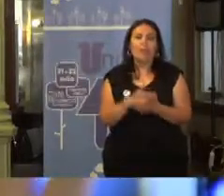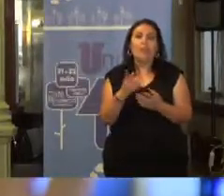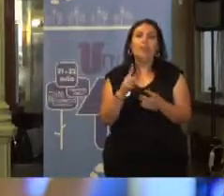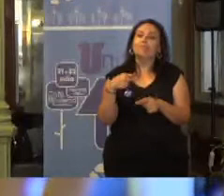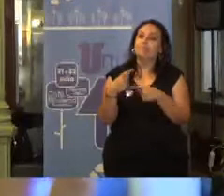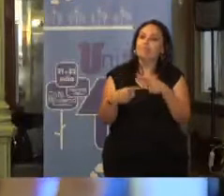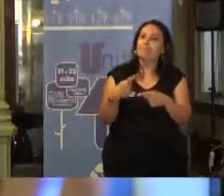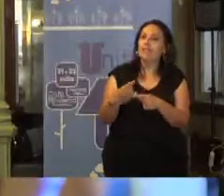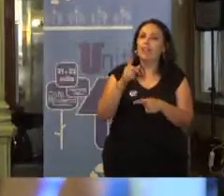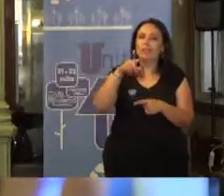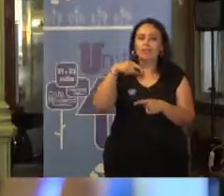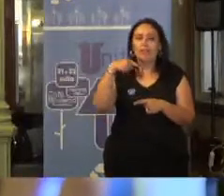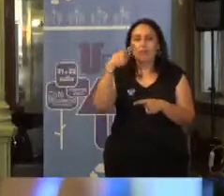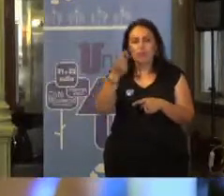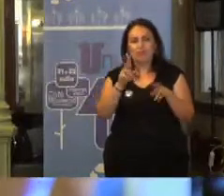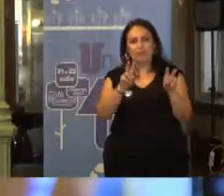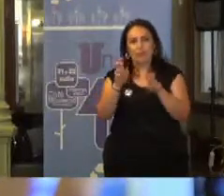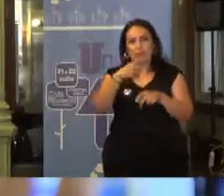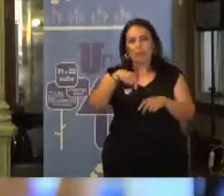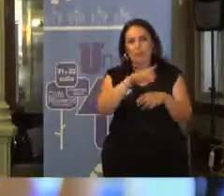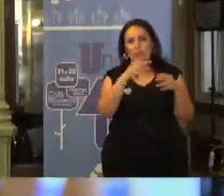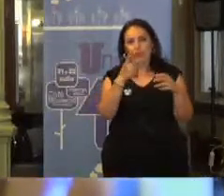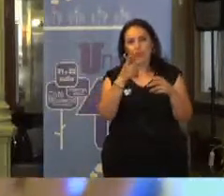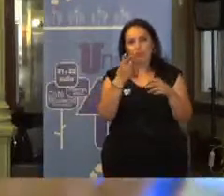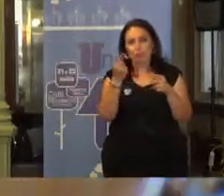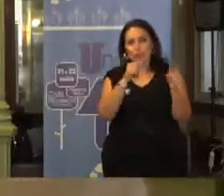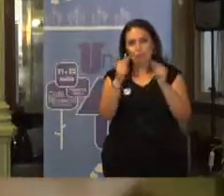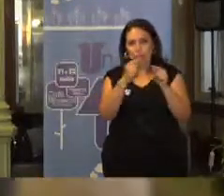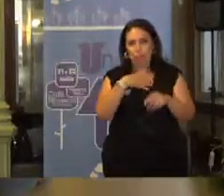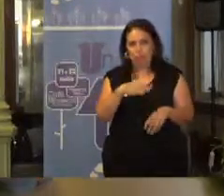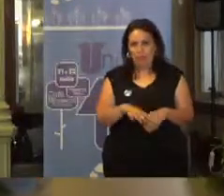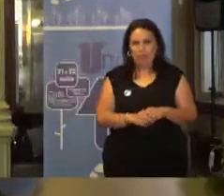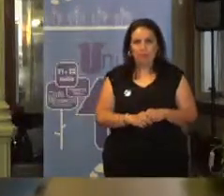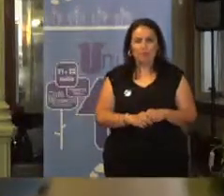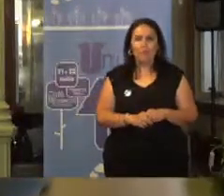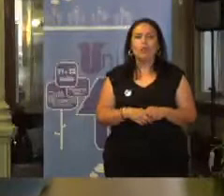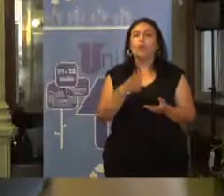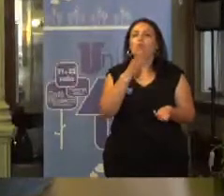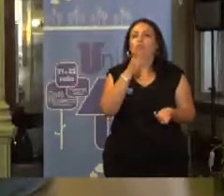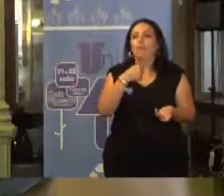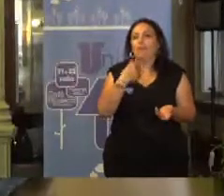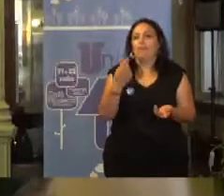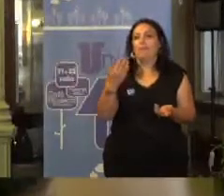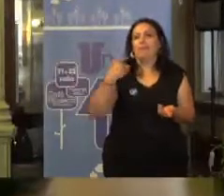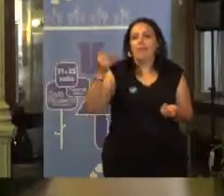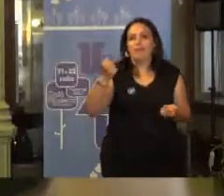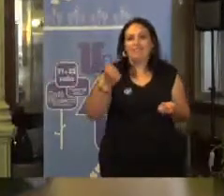cuestións das que mellor tamén podemos falar. Bueno, home, a mí me gusta que me chamen para falar de